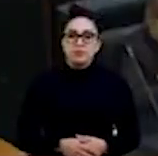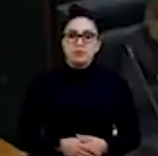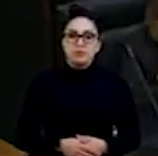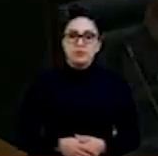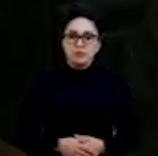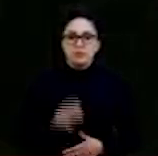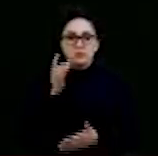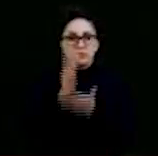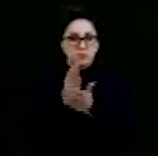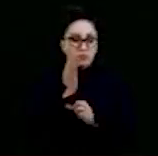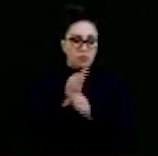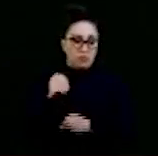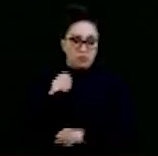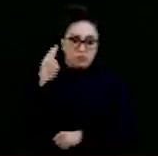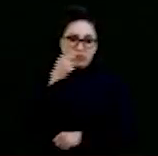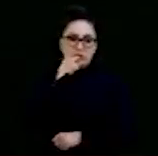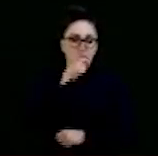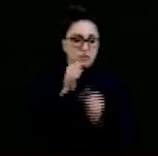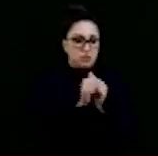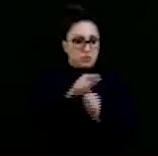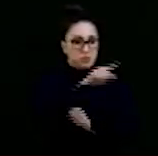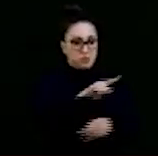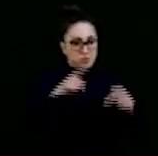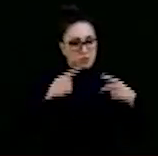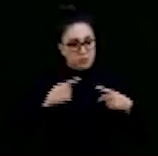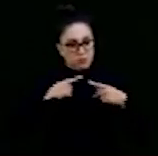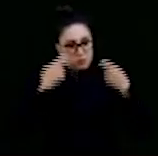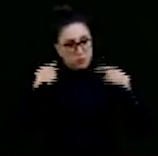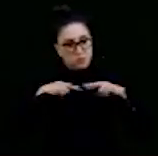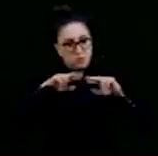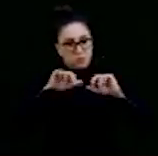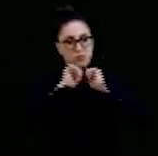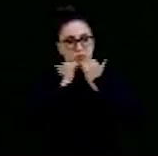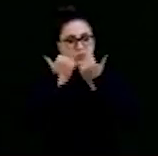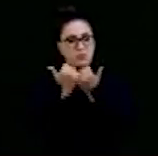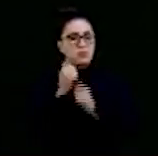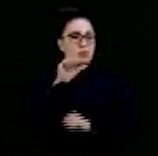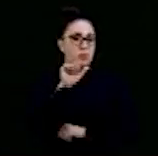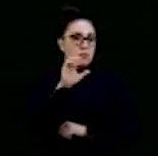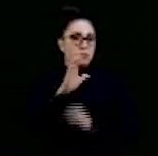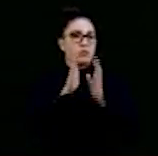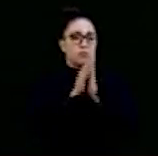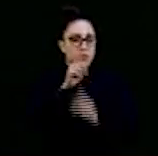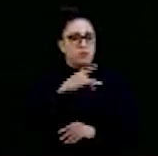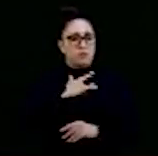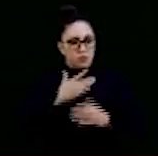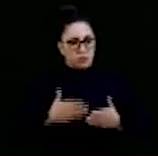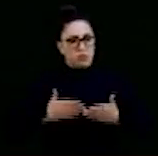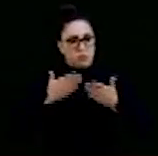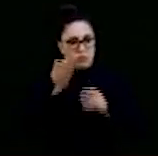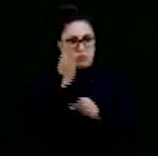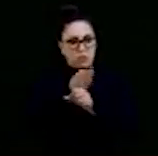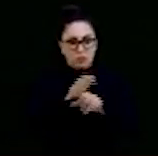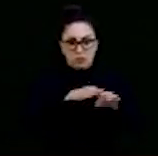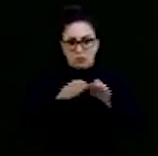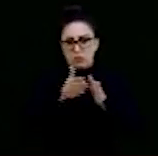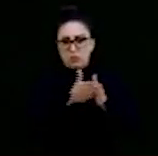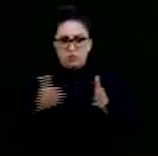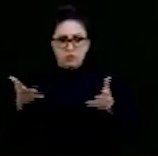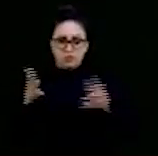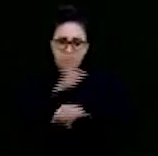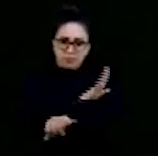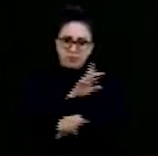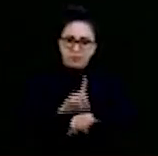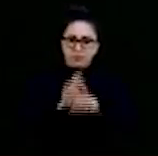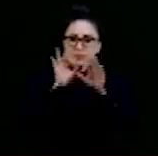Decirles a las organizaciones no gubernamentales que tengan la confianza que estamos garantizando un proceso transparente, un